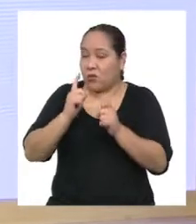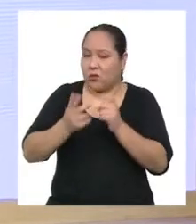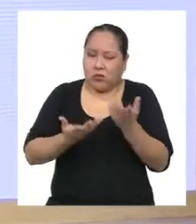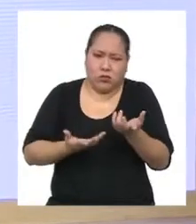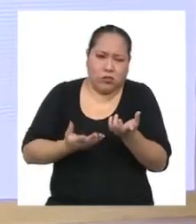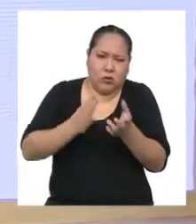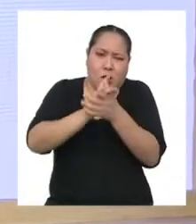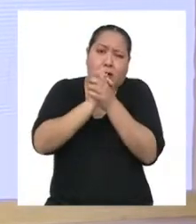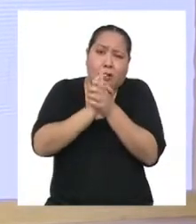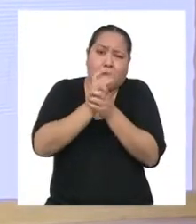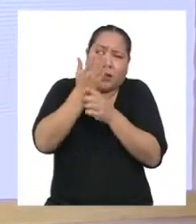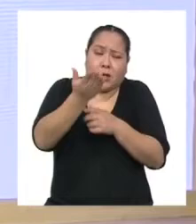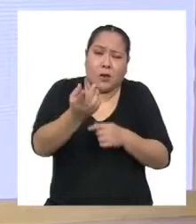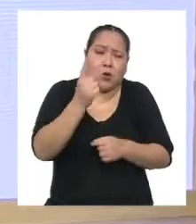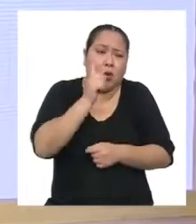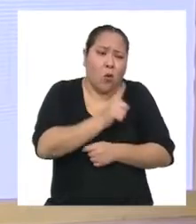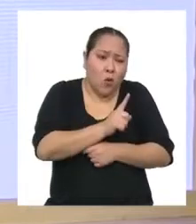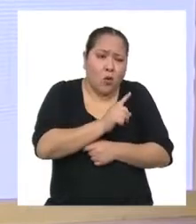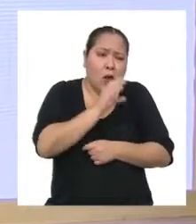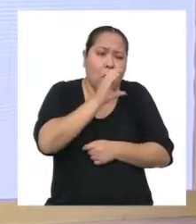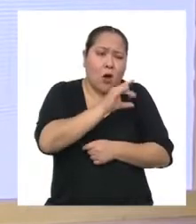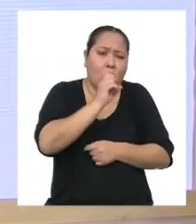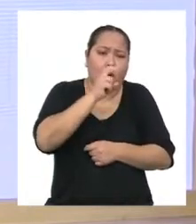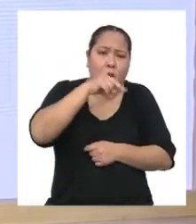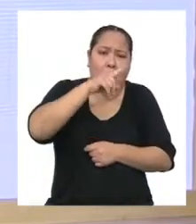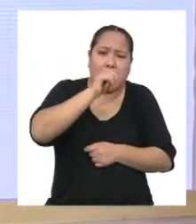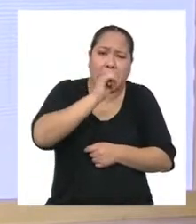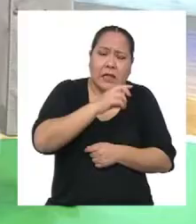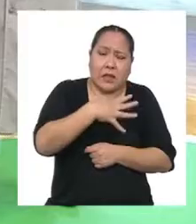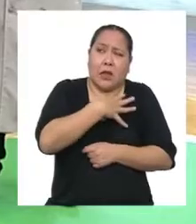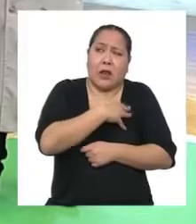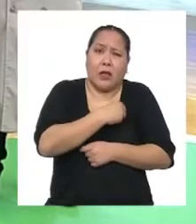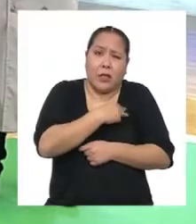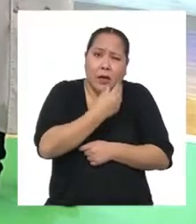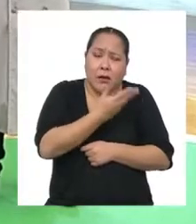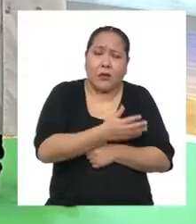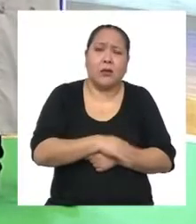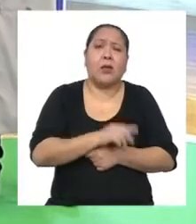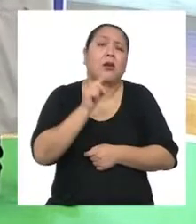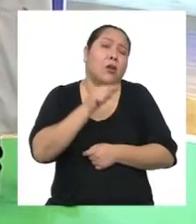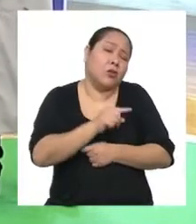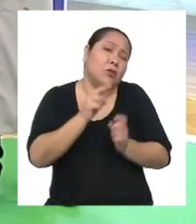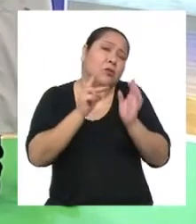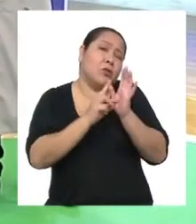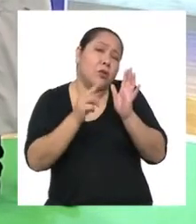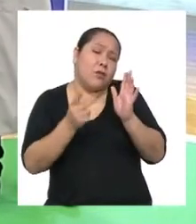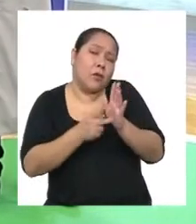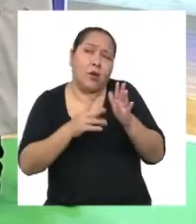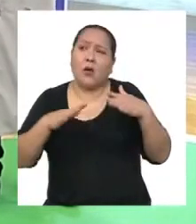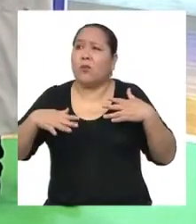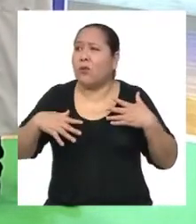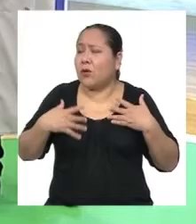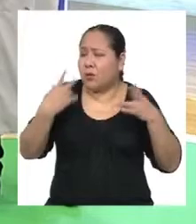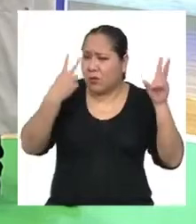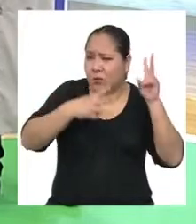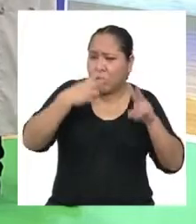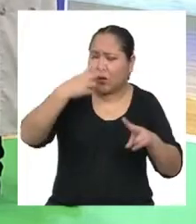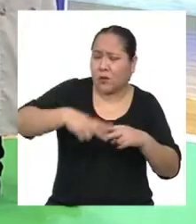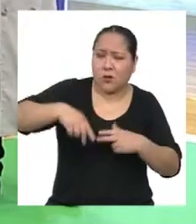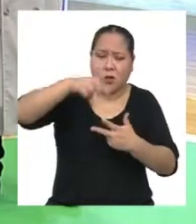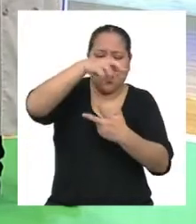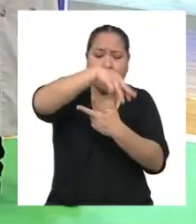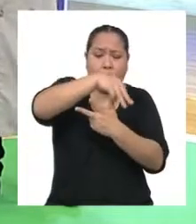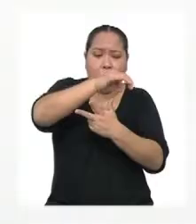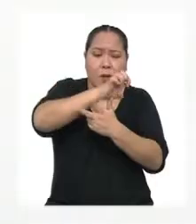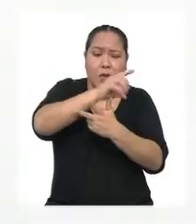teníamos una variable cuantitativa, la edad. Eso quiere decir que podemos sacar la media aritmética